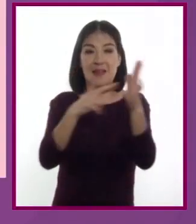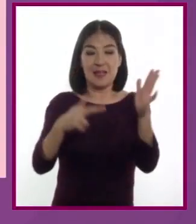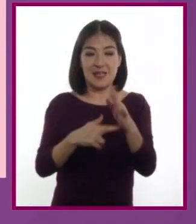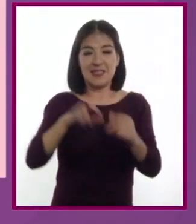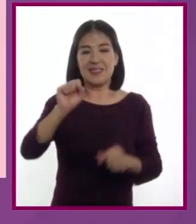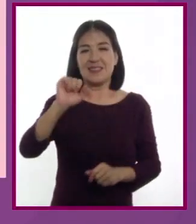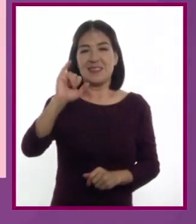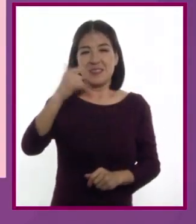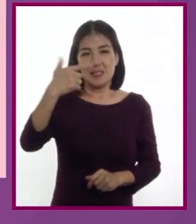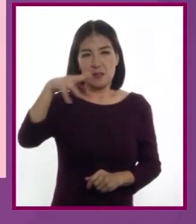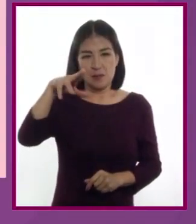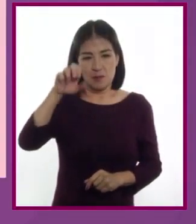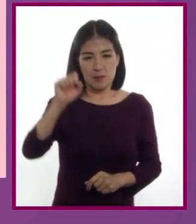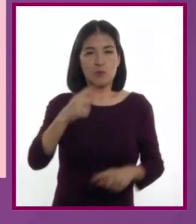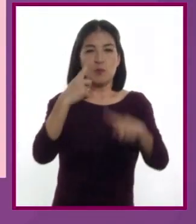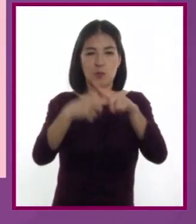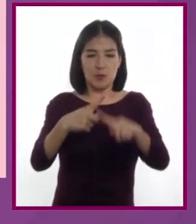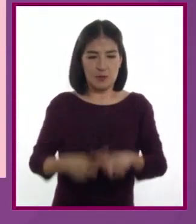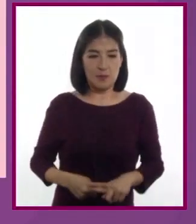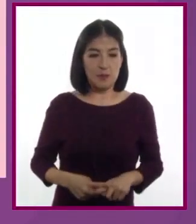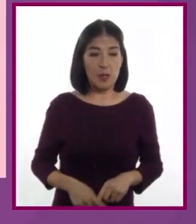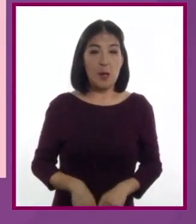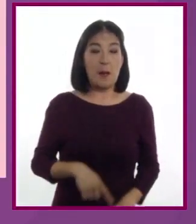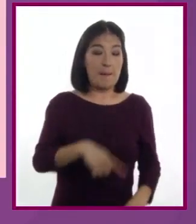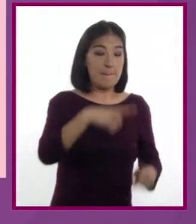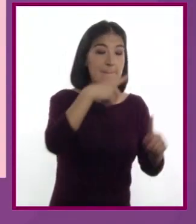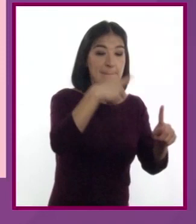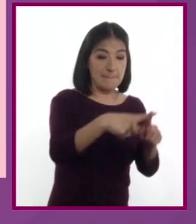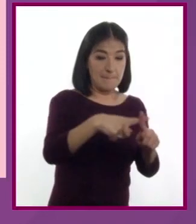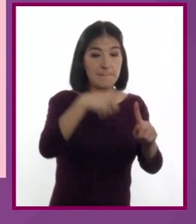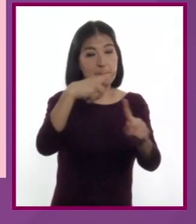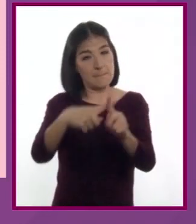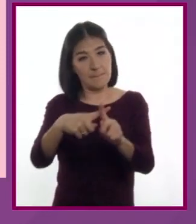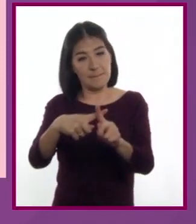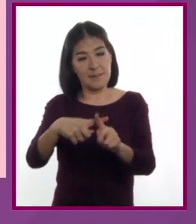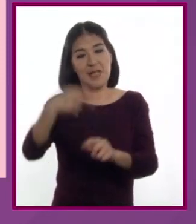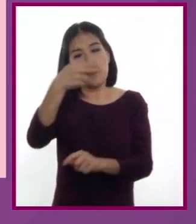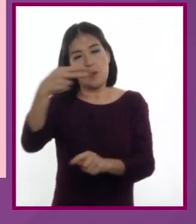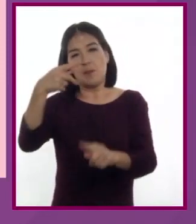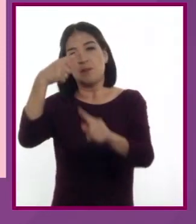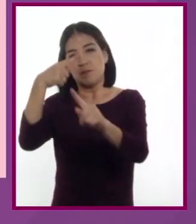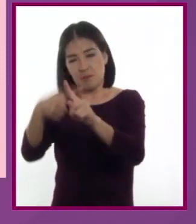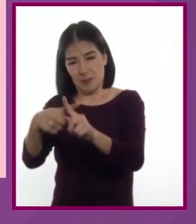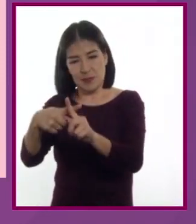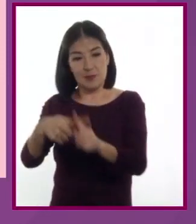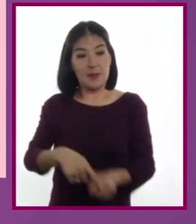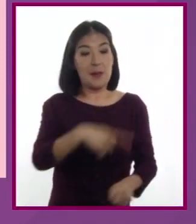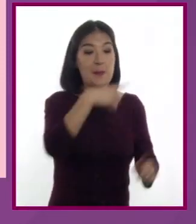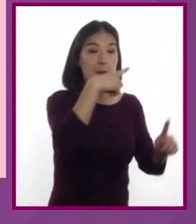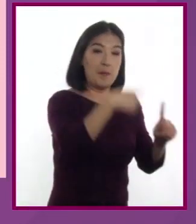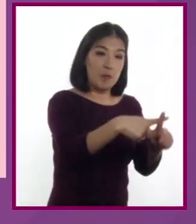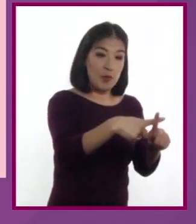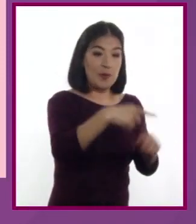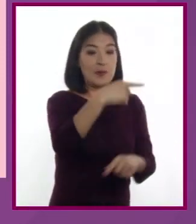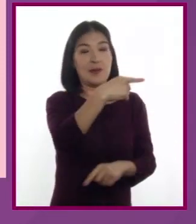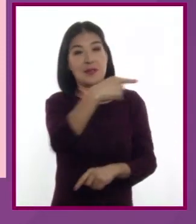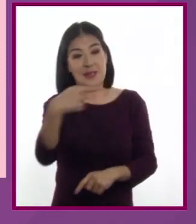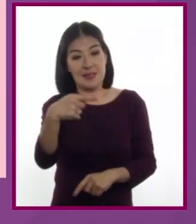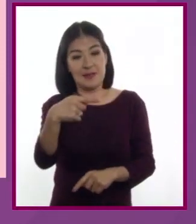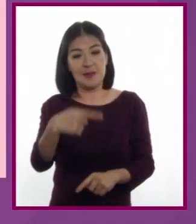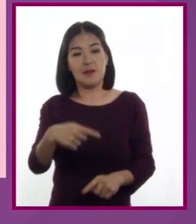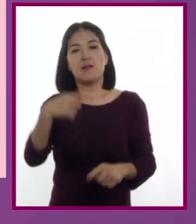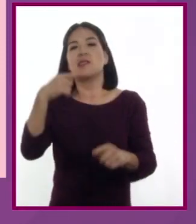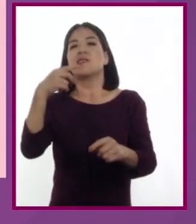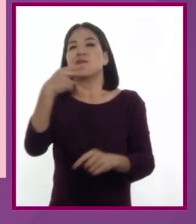de la multiplicación. Positivo por positivo es igual a positivo. Positivo por negativo es igual